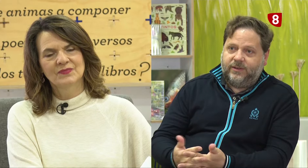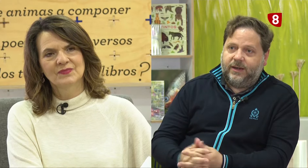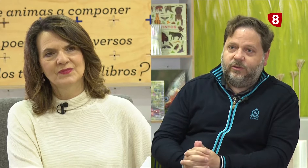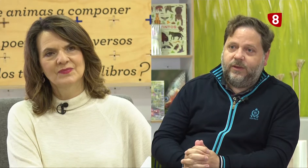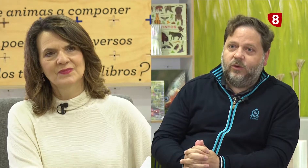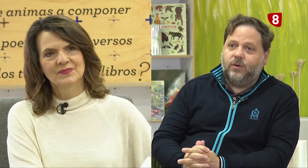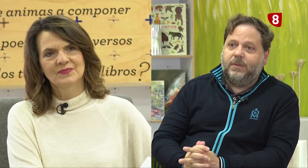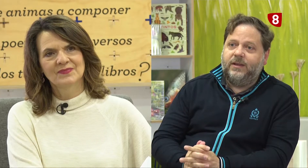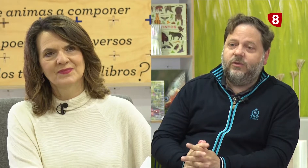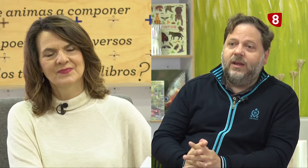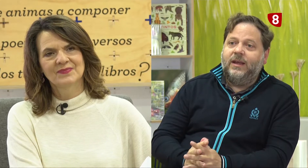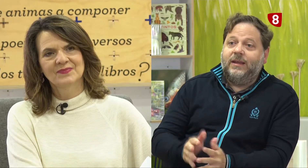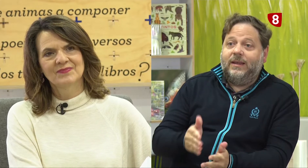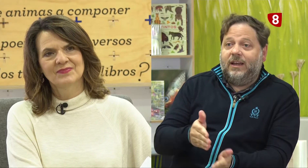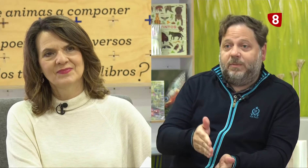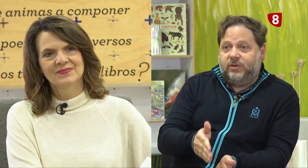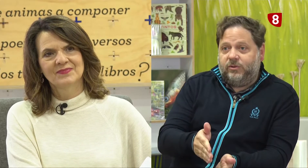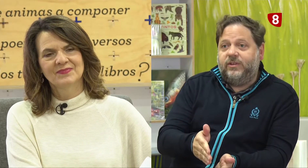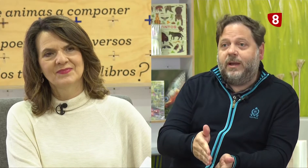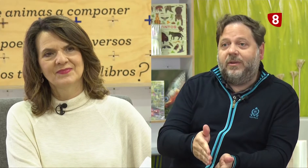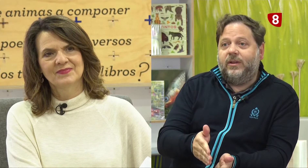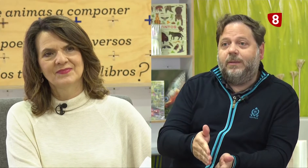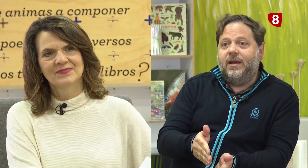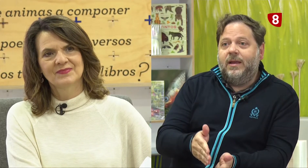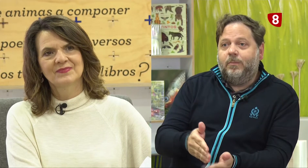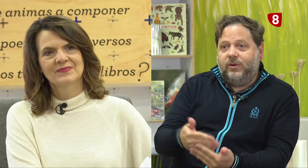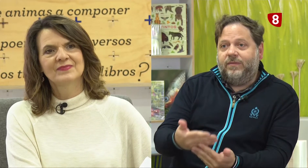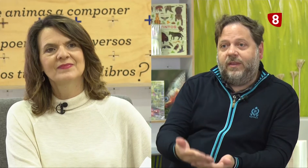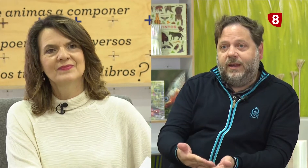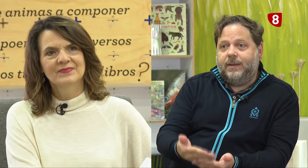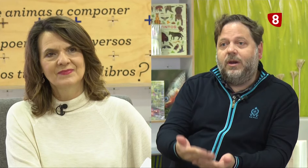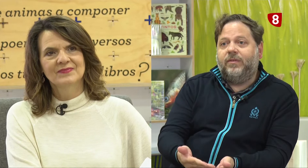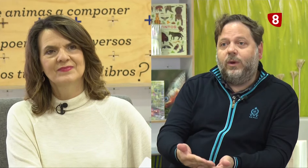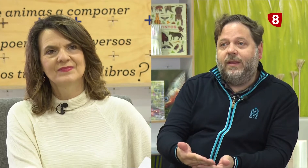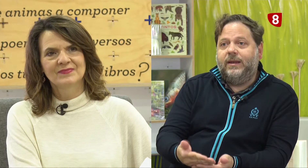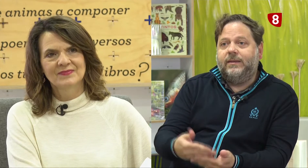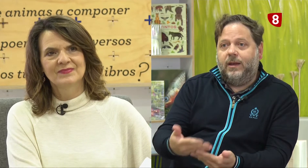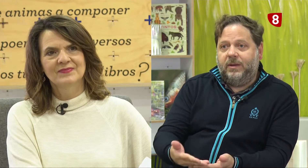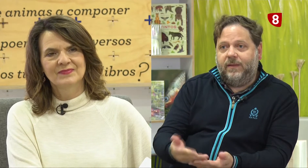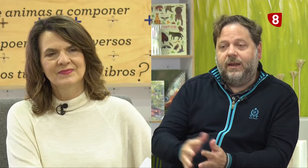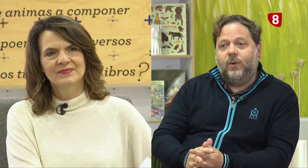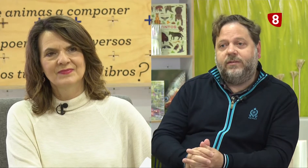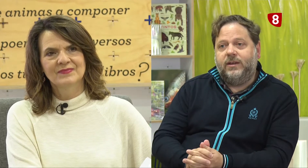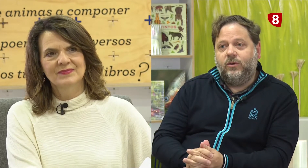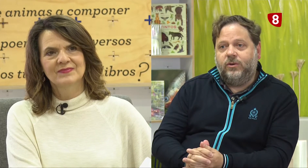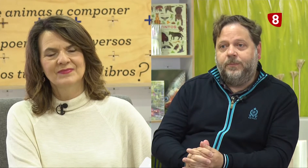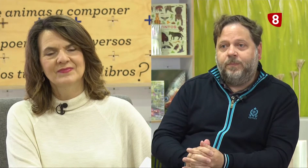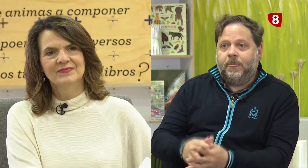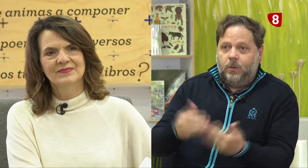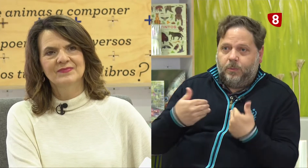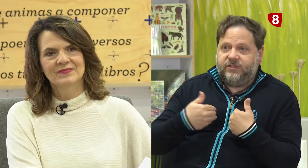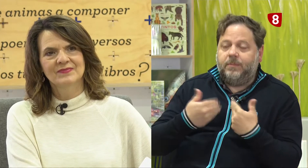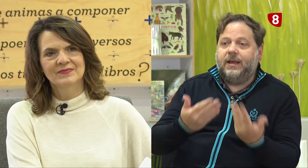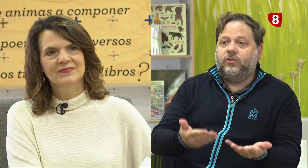condiciones que el resto de los compañeros y las personas con discapacidad auditiva, pues le facilitamos la figura del intérprete de lengua de signos,